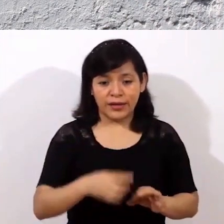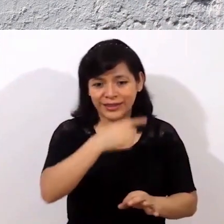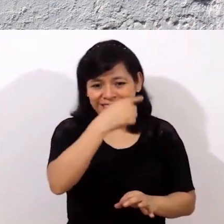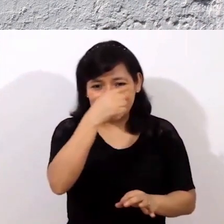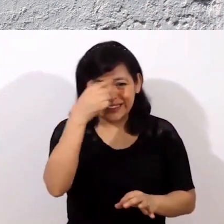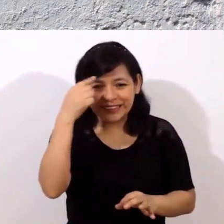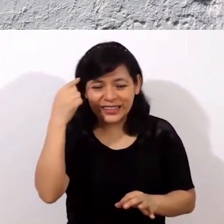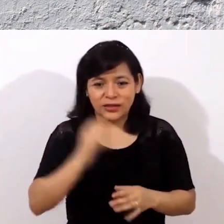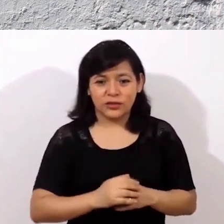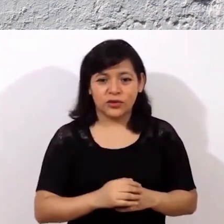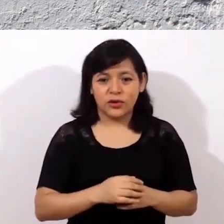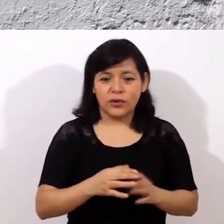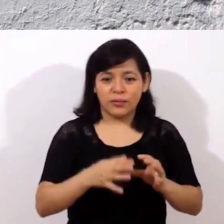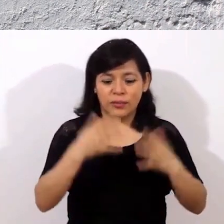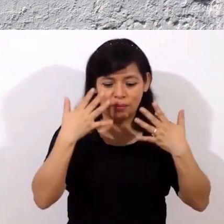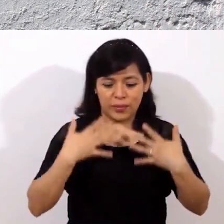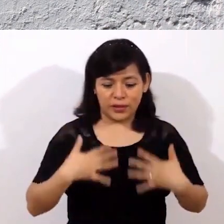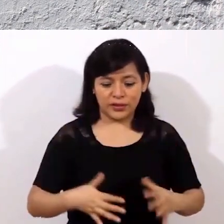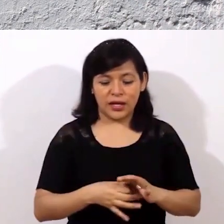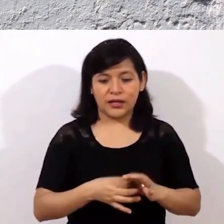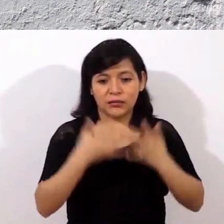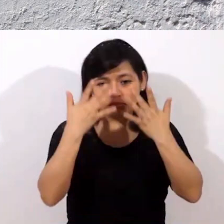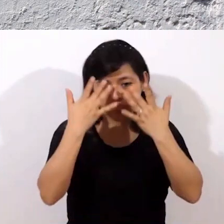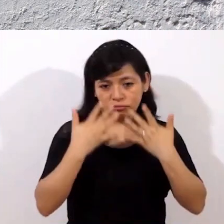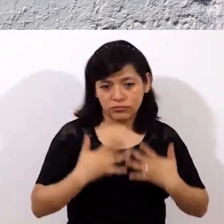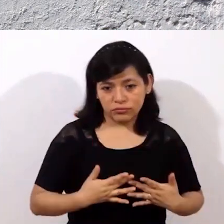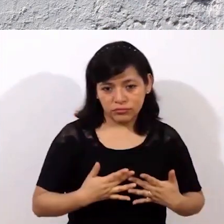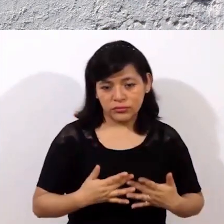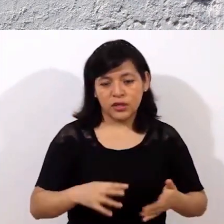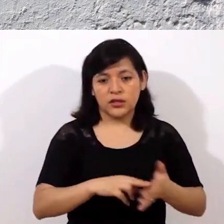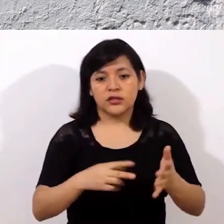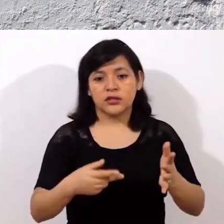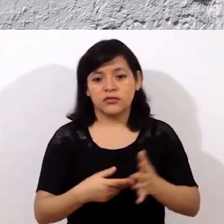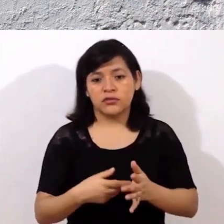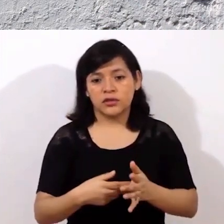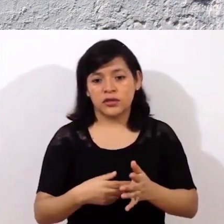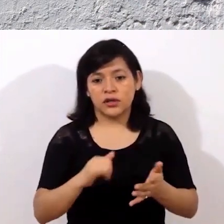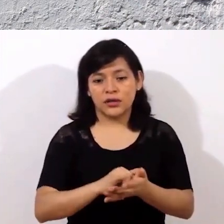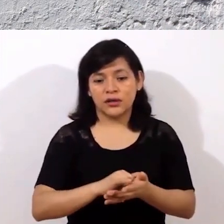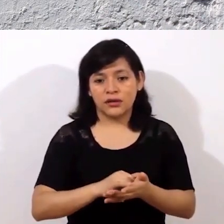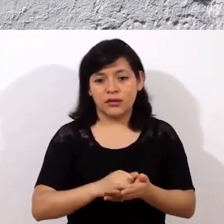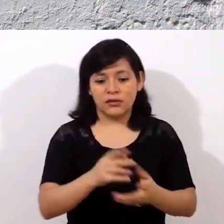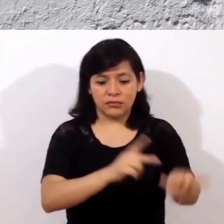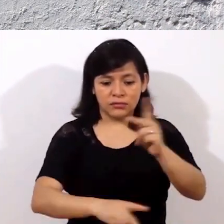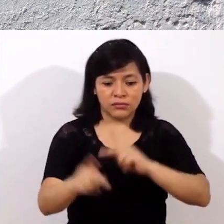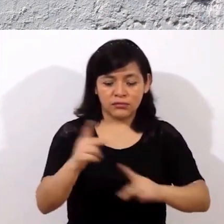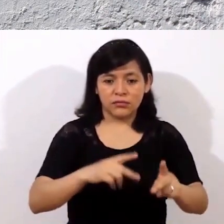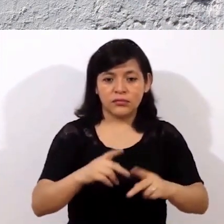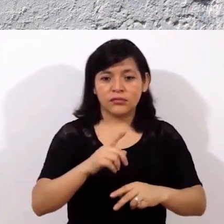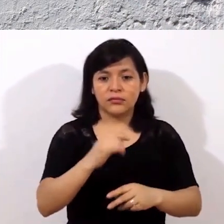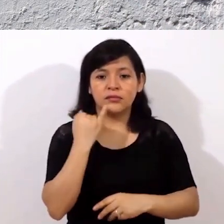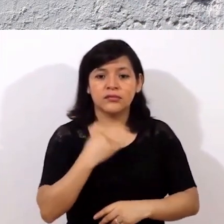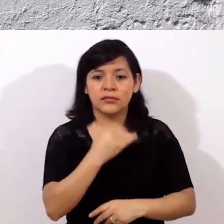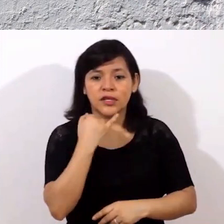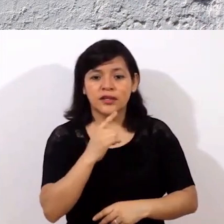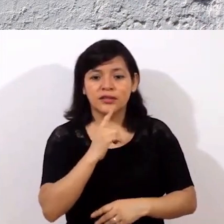de la extensión, sino a la extensión que tiene que ver con Israel. Algo que es importante. Tú y yo podemos considerar,